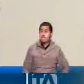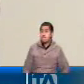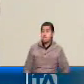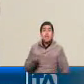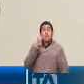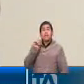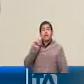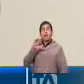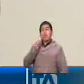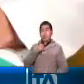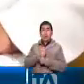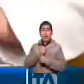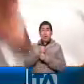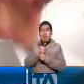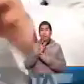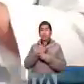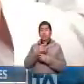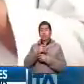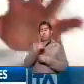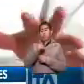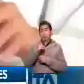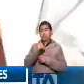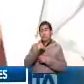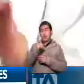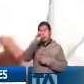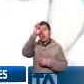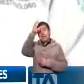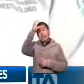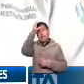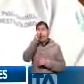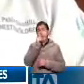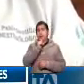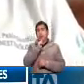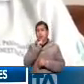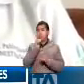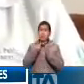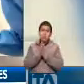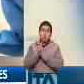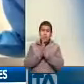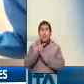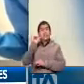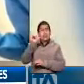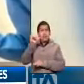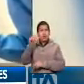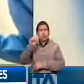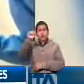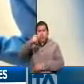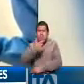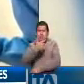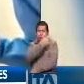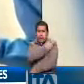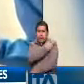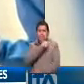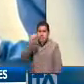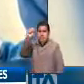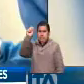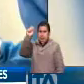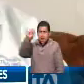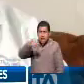Pablo es anestesiólogo, trabaja en el sector privado y finalmente el pasado sábado recibió la primera dosis de la vacuna de Pfizer